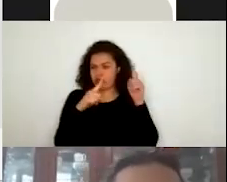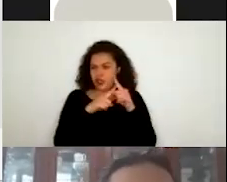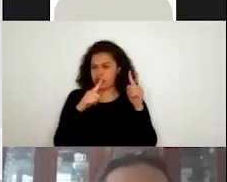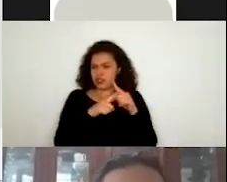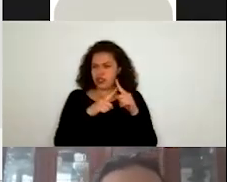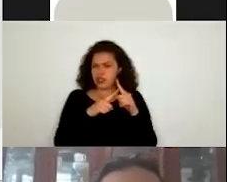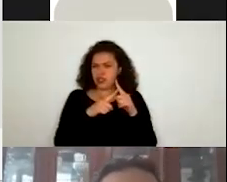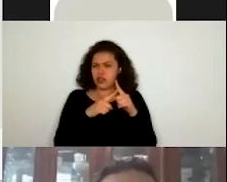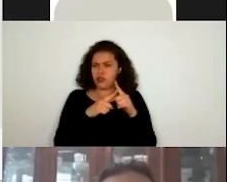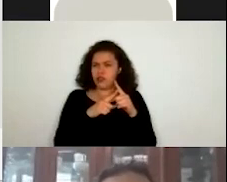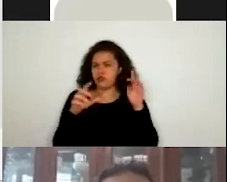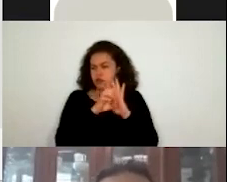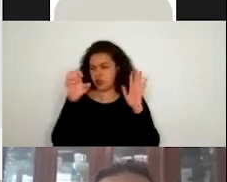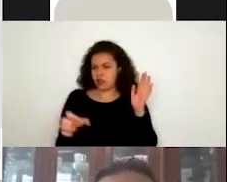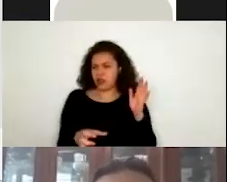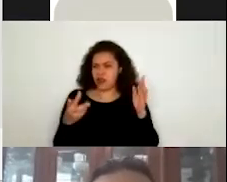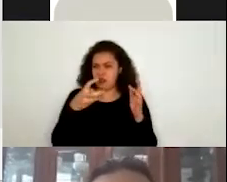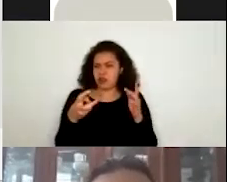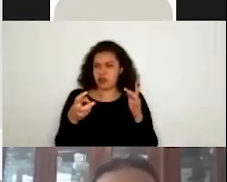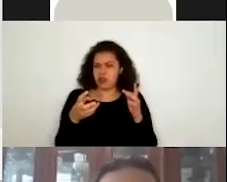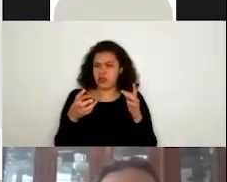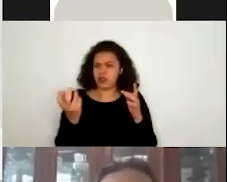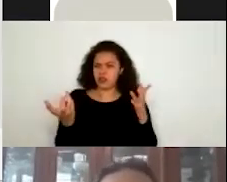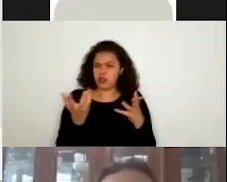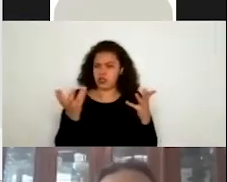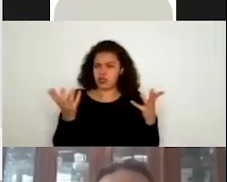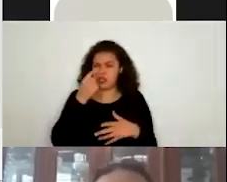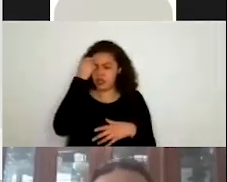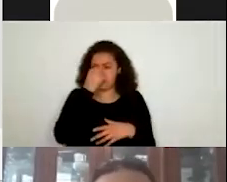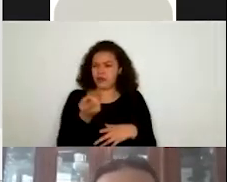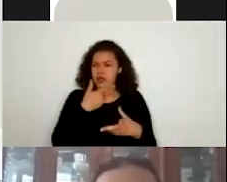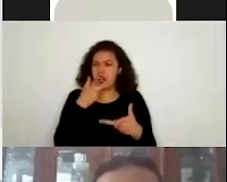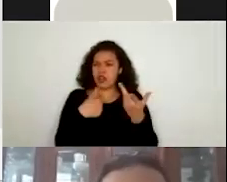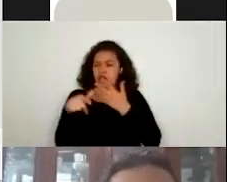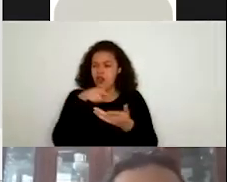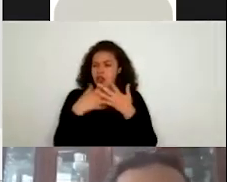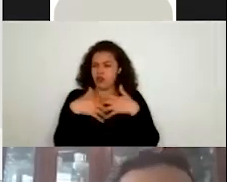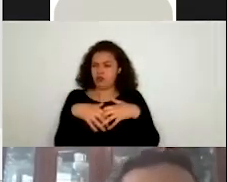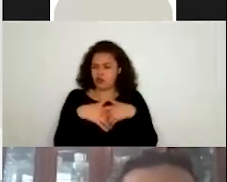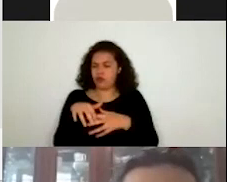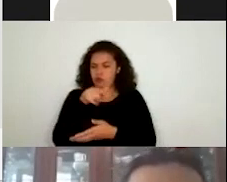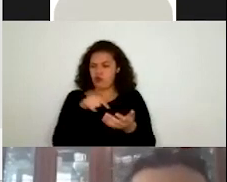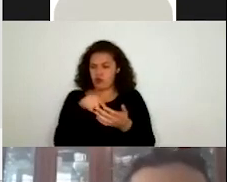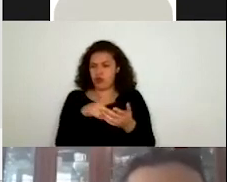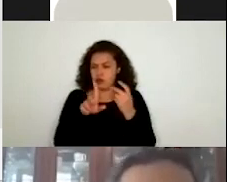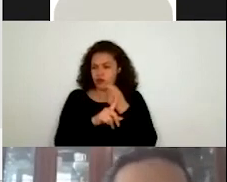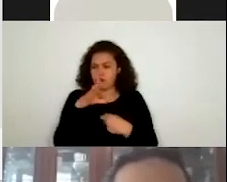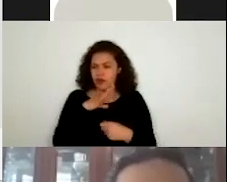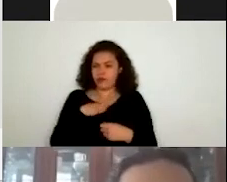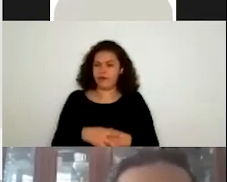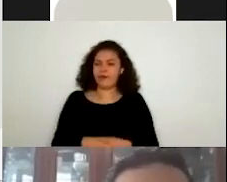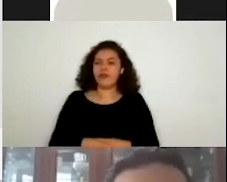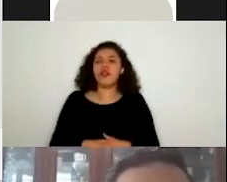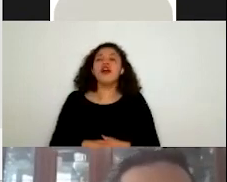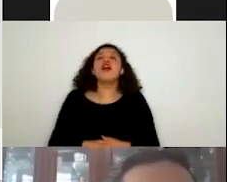caso de que dejen de efectuarse, afectarán notablemente el funcionamiento del establecimiento o inmueble. Vamos a ver